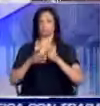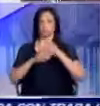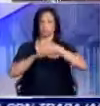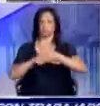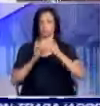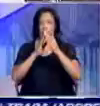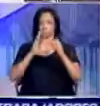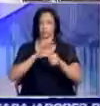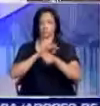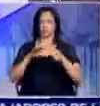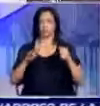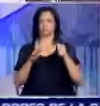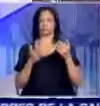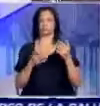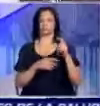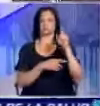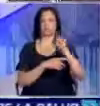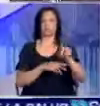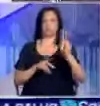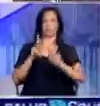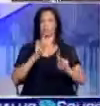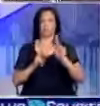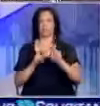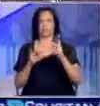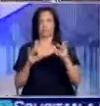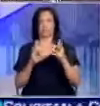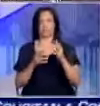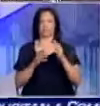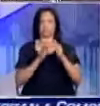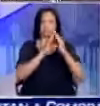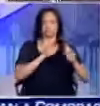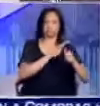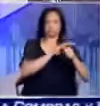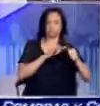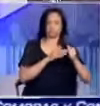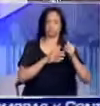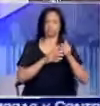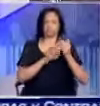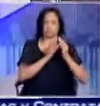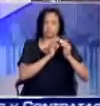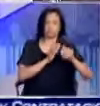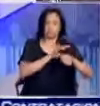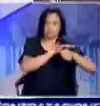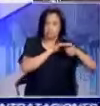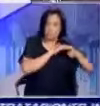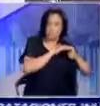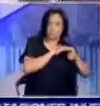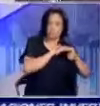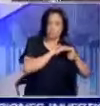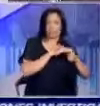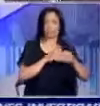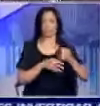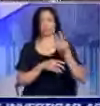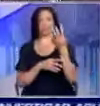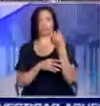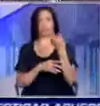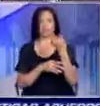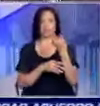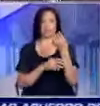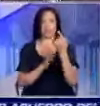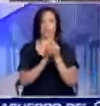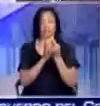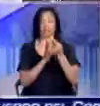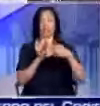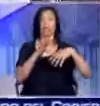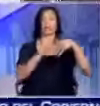toque de queda porque lo que hace falta es que la gente se refugie en su casa se ha metido 14 horas